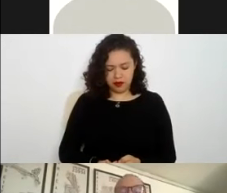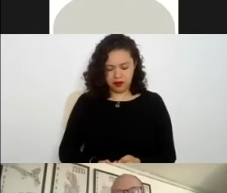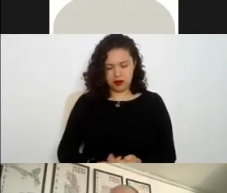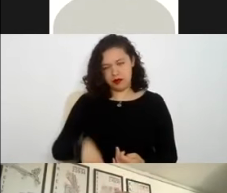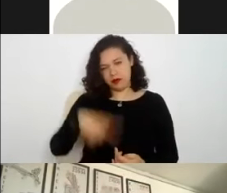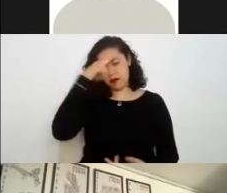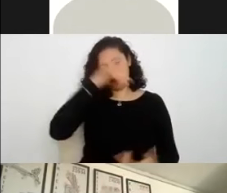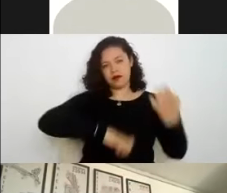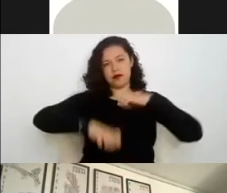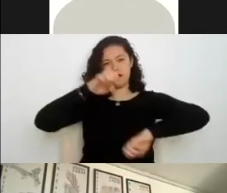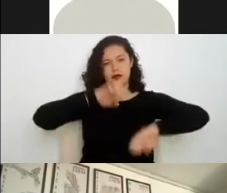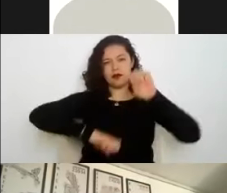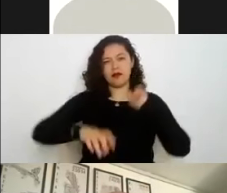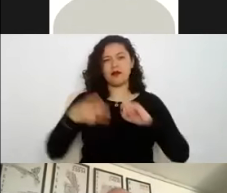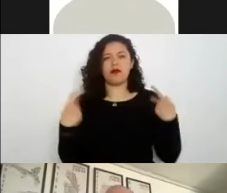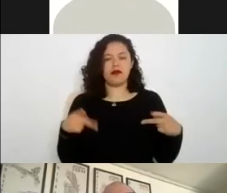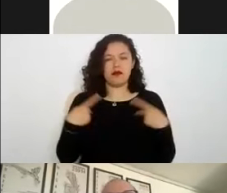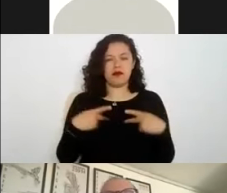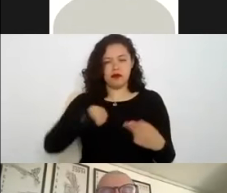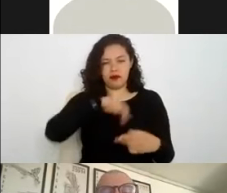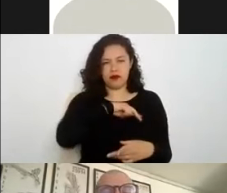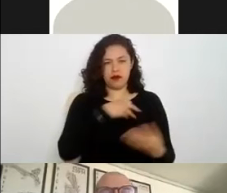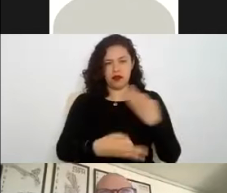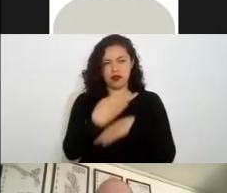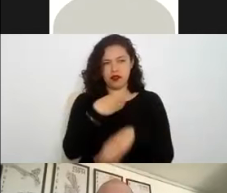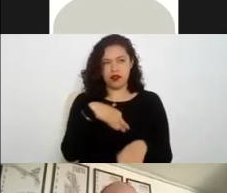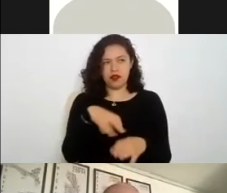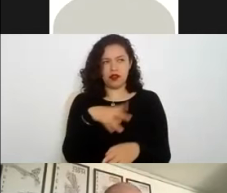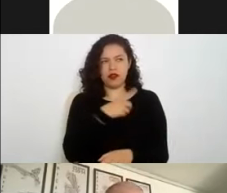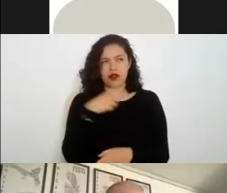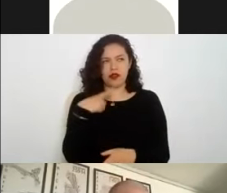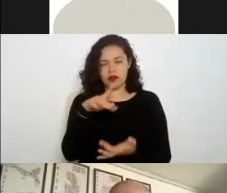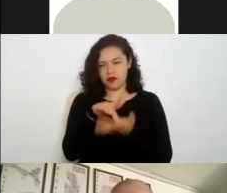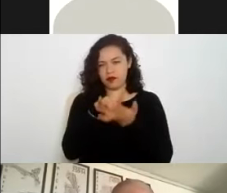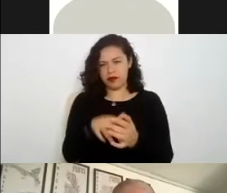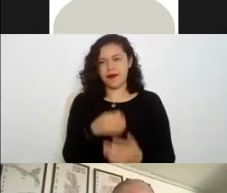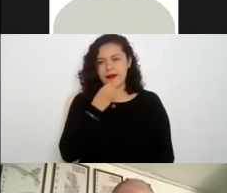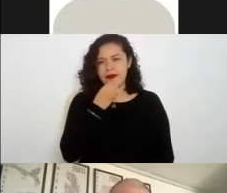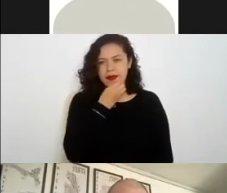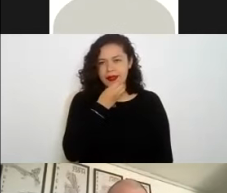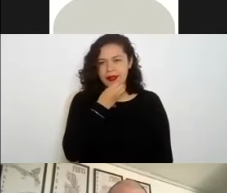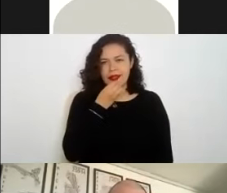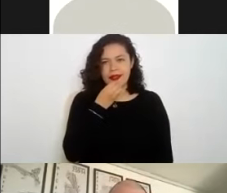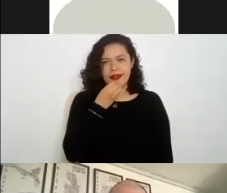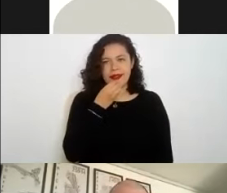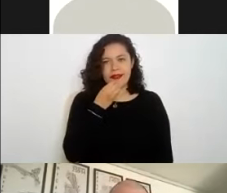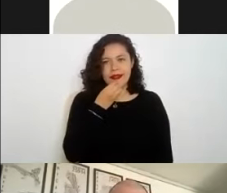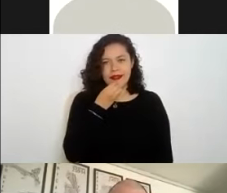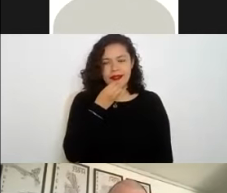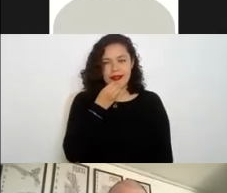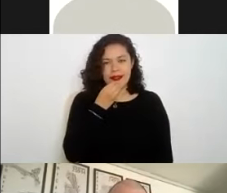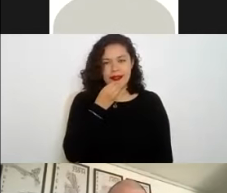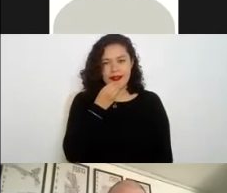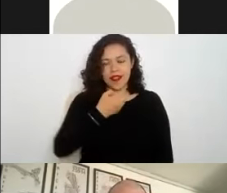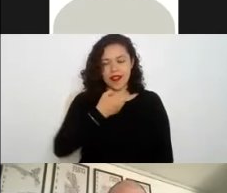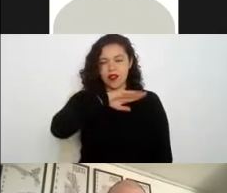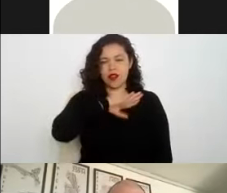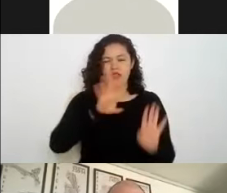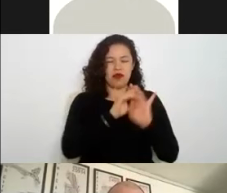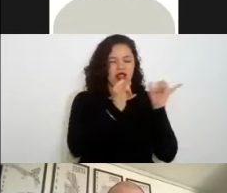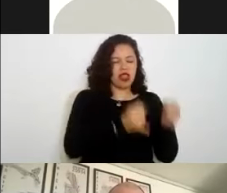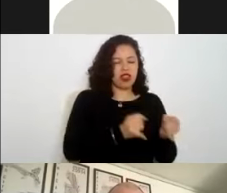a través de estas personas pues nos corresponde a todos, ¿no? Entonces, somos muy individualistas, no pensamos en el bien común, todo